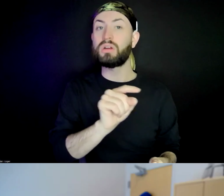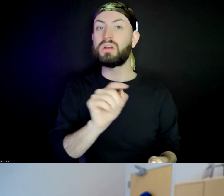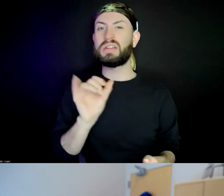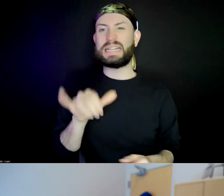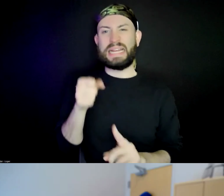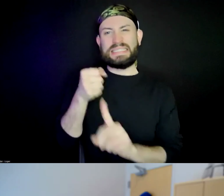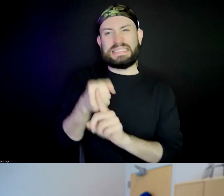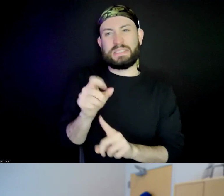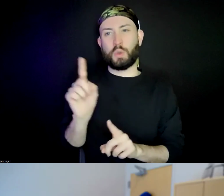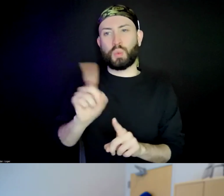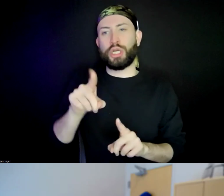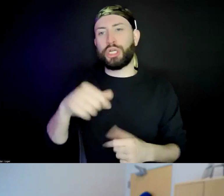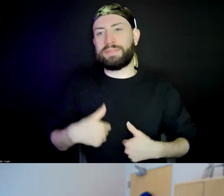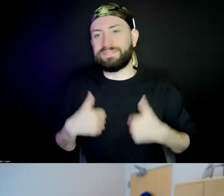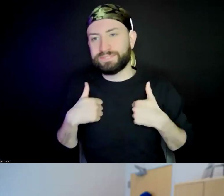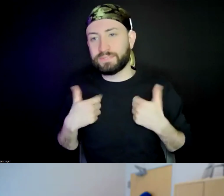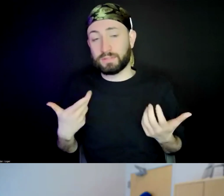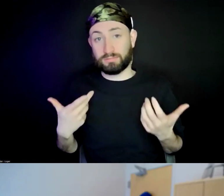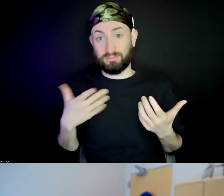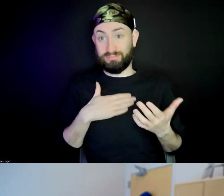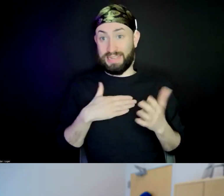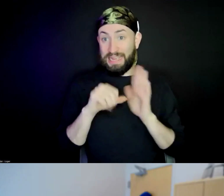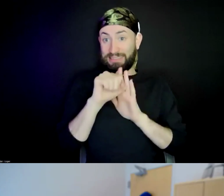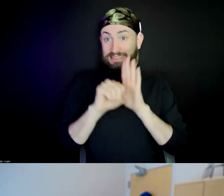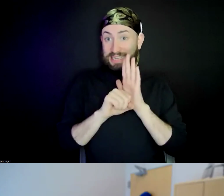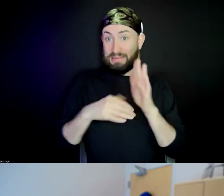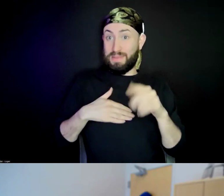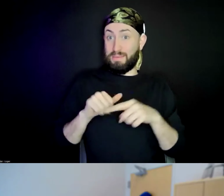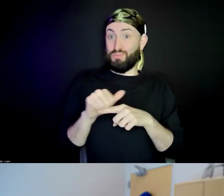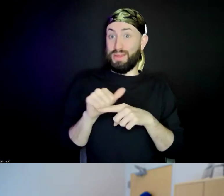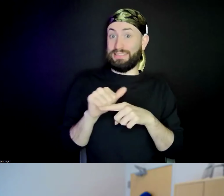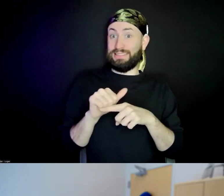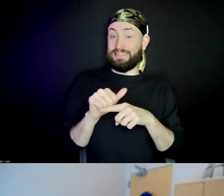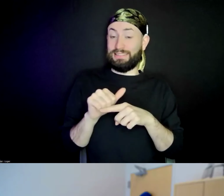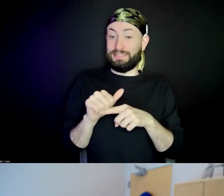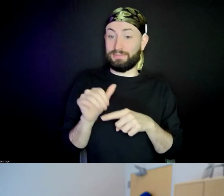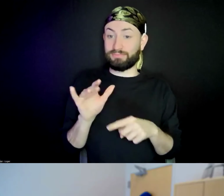de 35 kilos. Habiendo dicho esto, a lo mejor